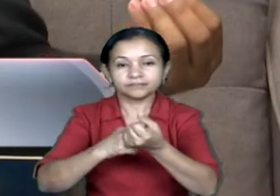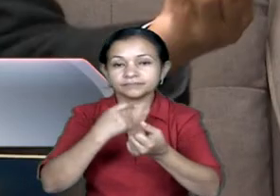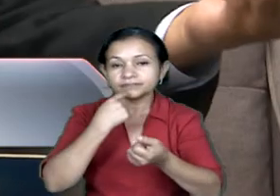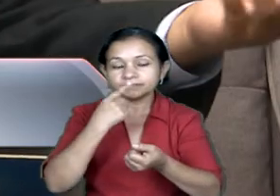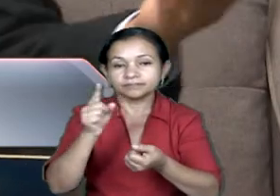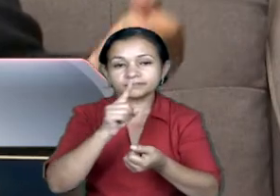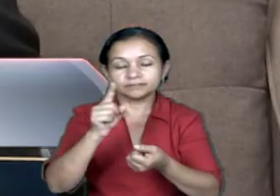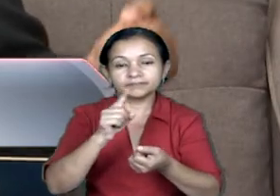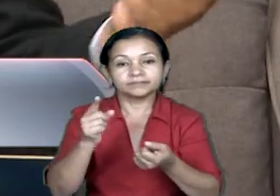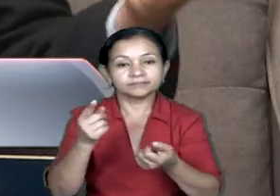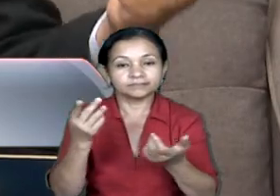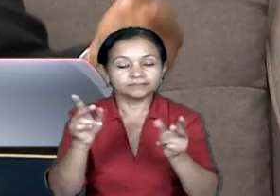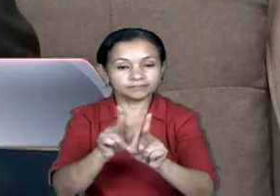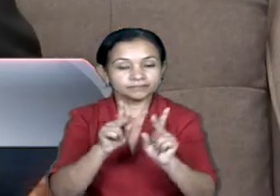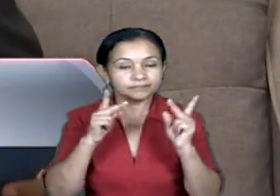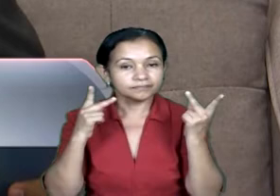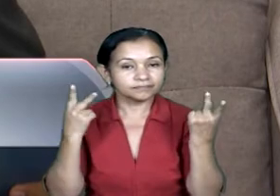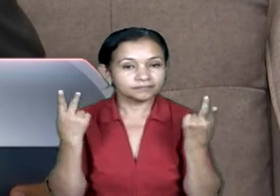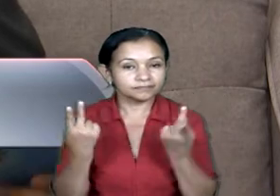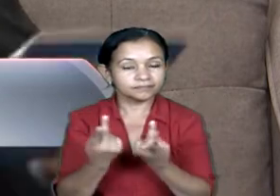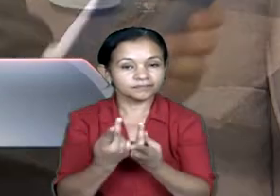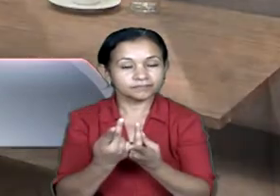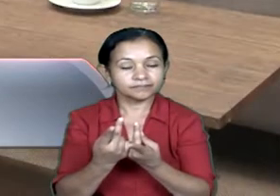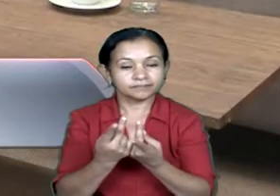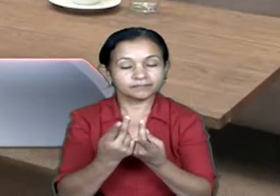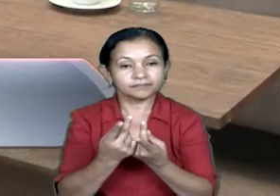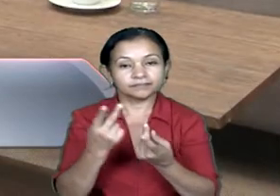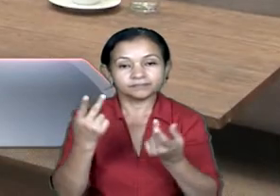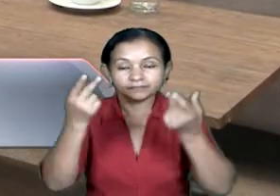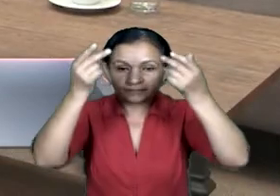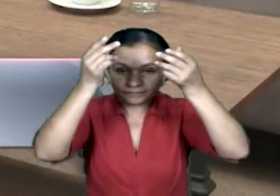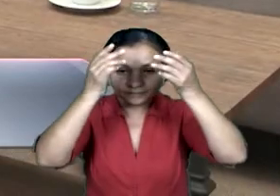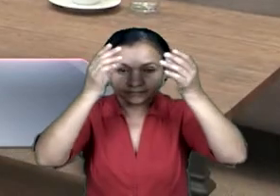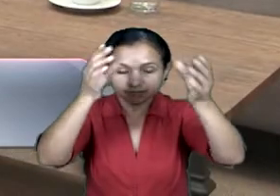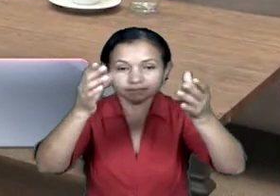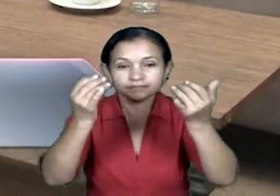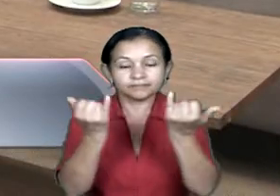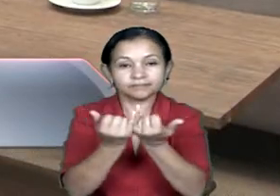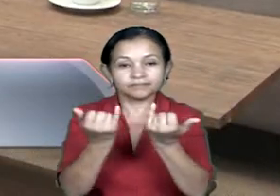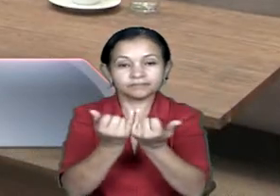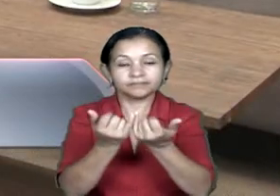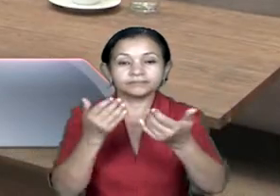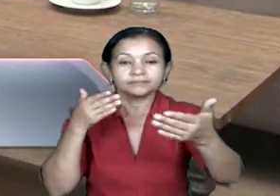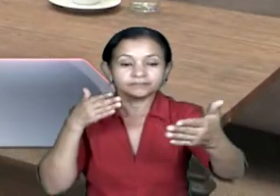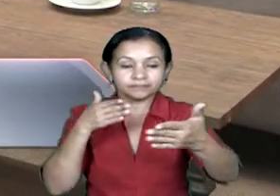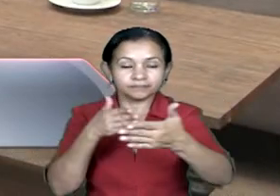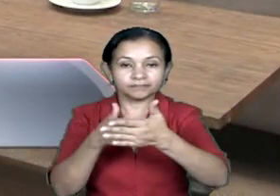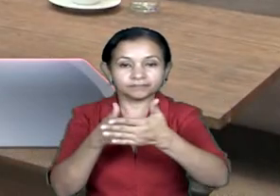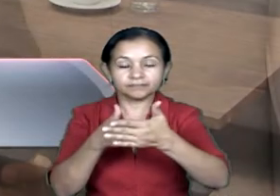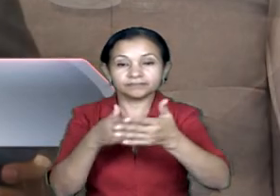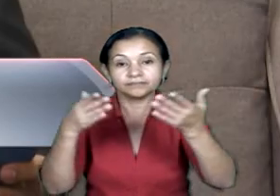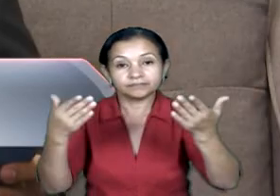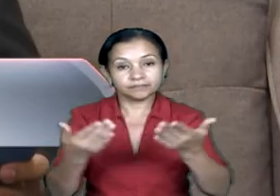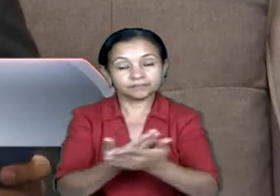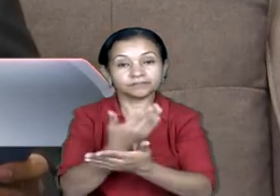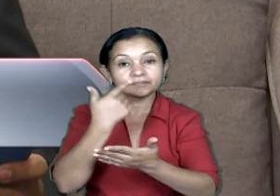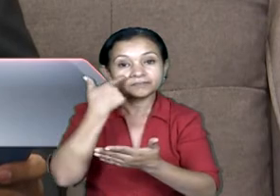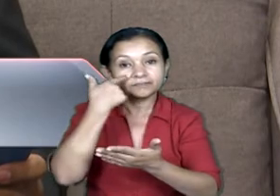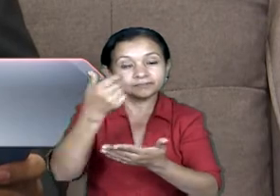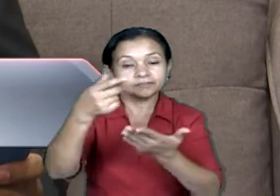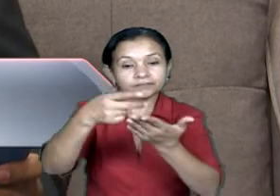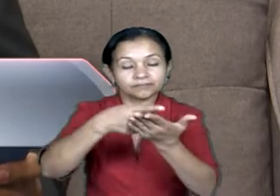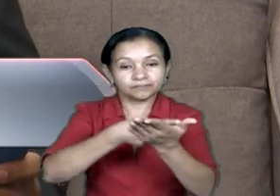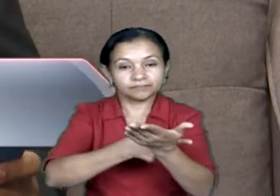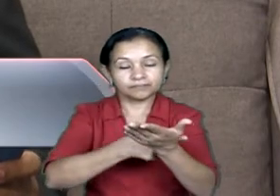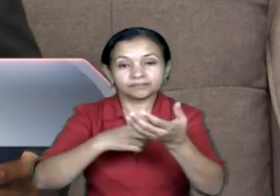Ya, es la interacción con la población y ese roce con las dos culturas y las dos identidades. Nosotros estamos conversando sobre los nuevos y conociendo los nuevos proyectos